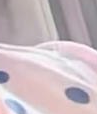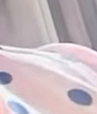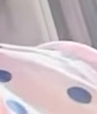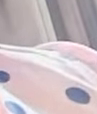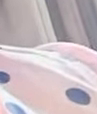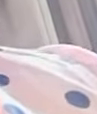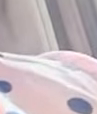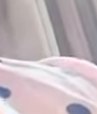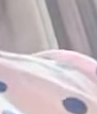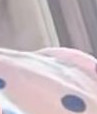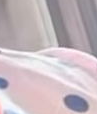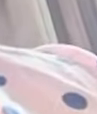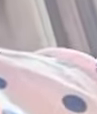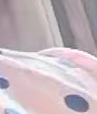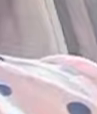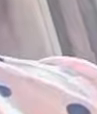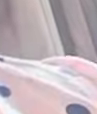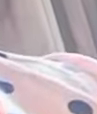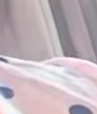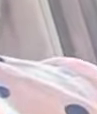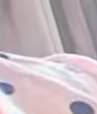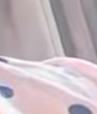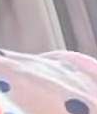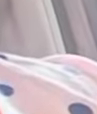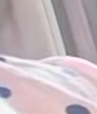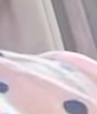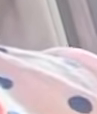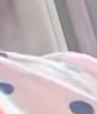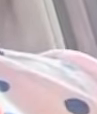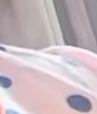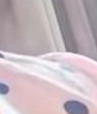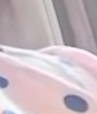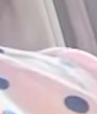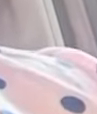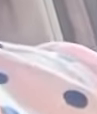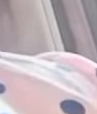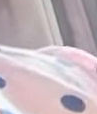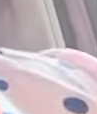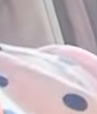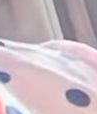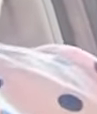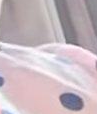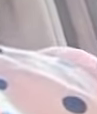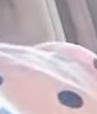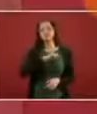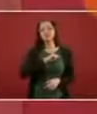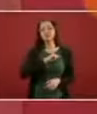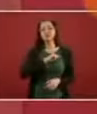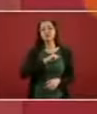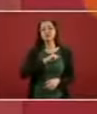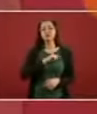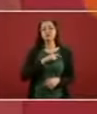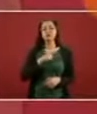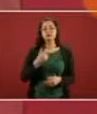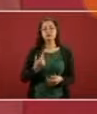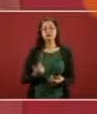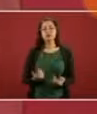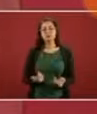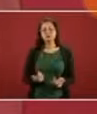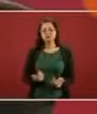mañana me quedé pensando después de oír cuando dijo vamos a